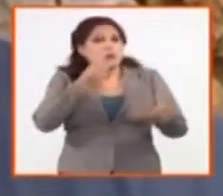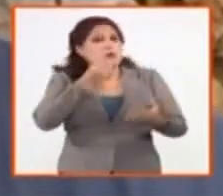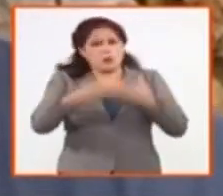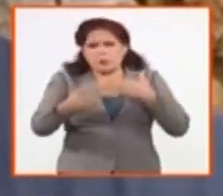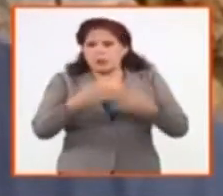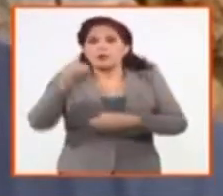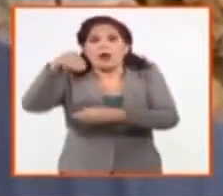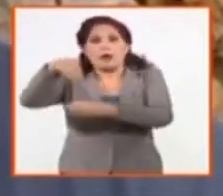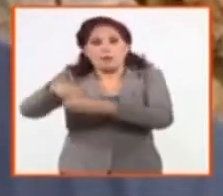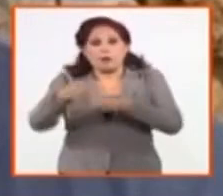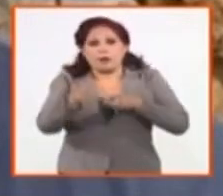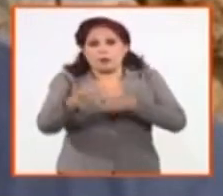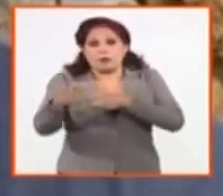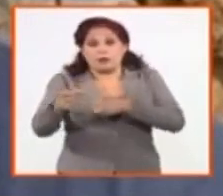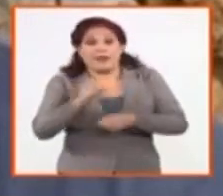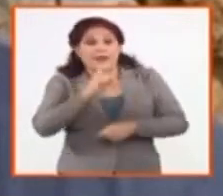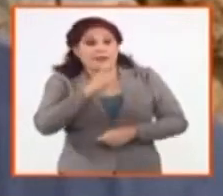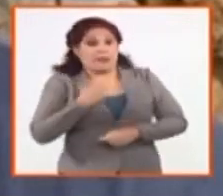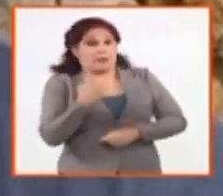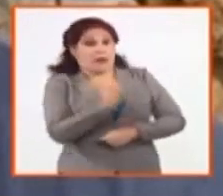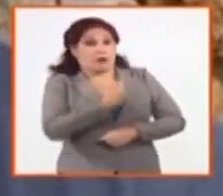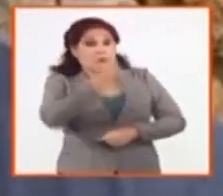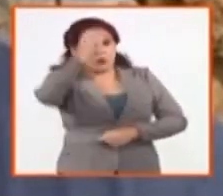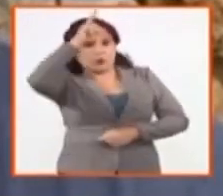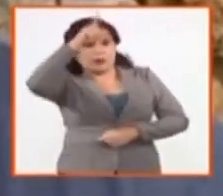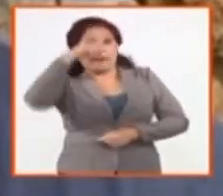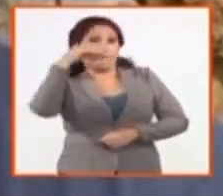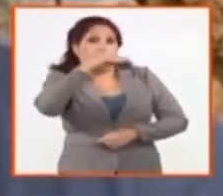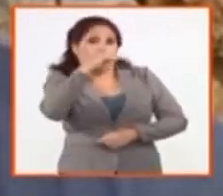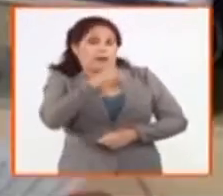para nosotros, soldados con una formación moderna.